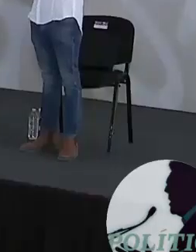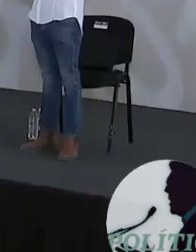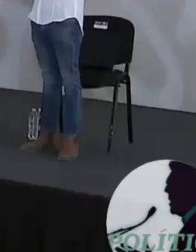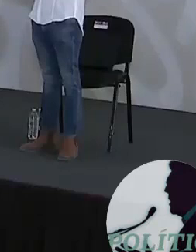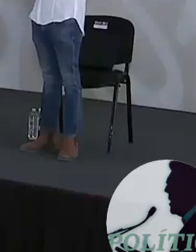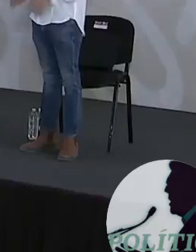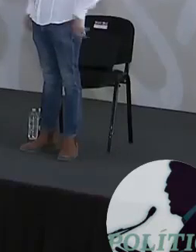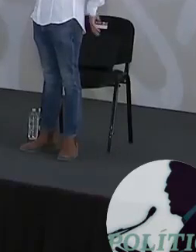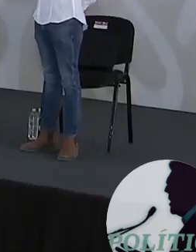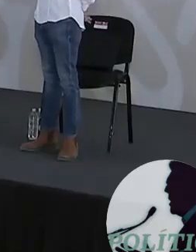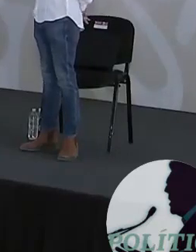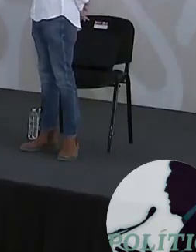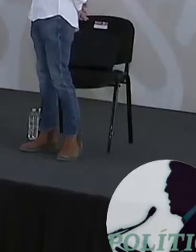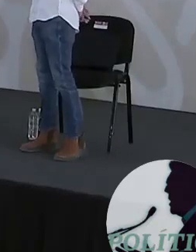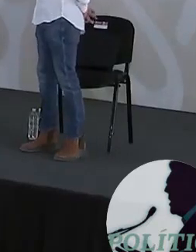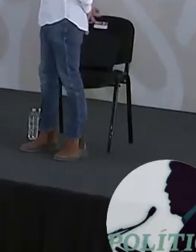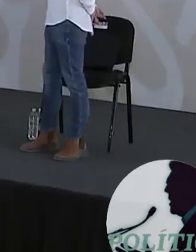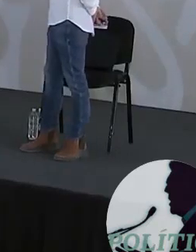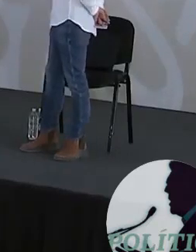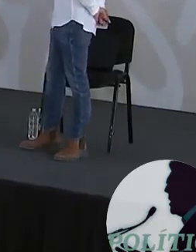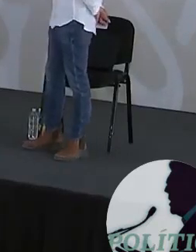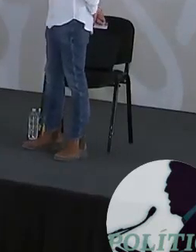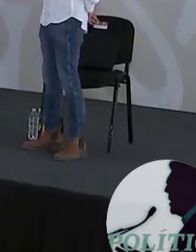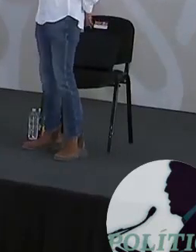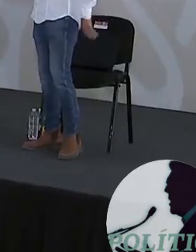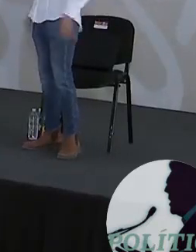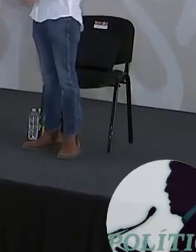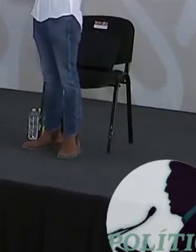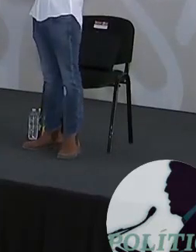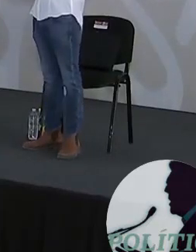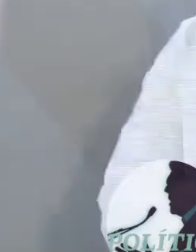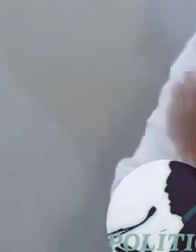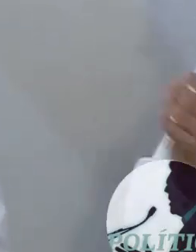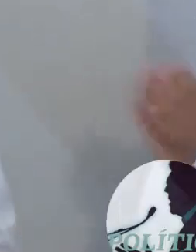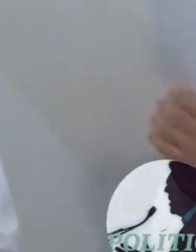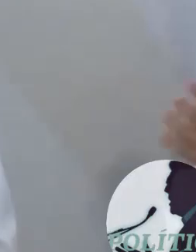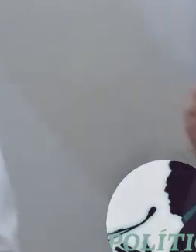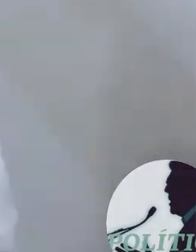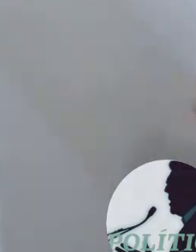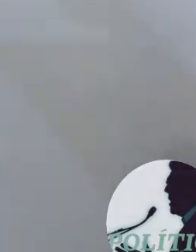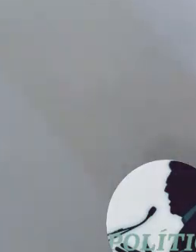El director general del Banco del Bienestar, Víctor Manuel Amoyi Bocanegra.